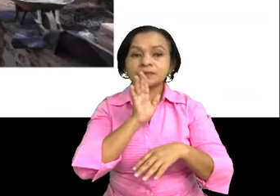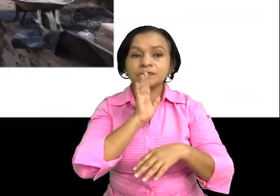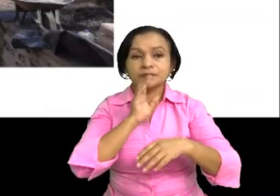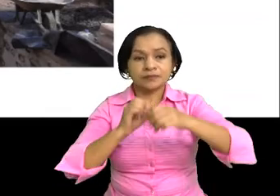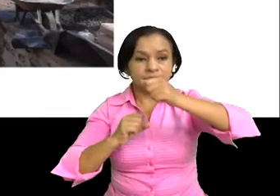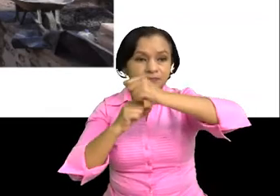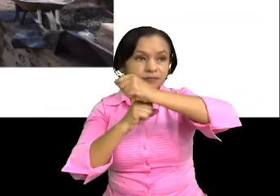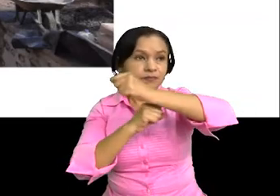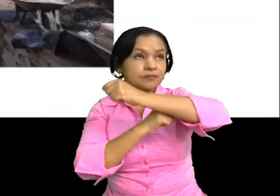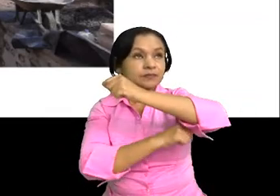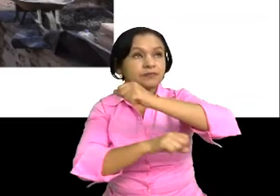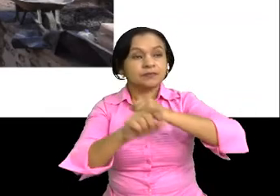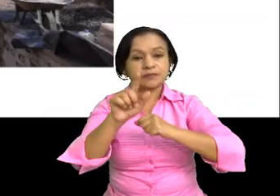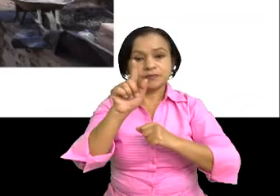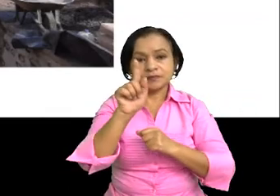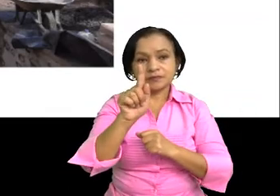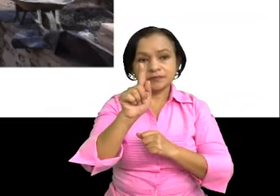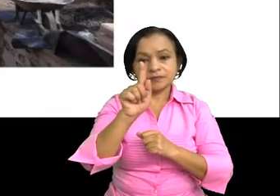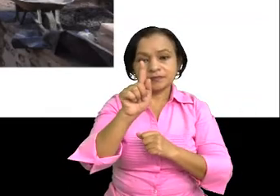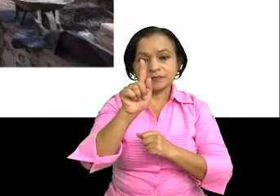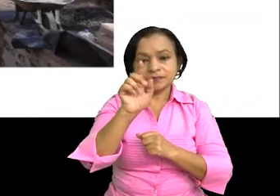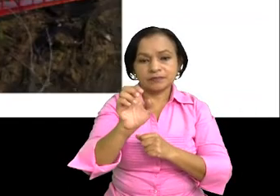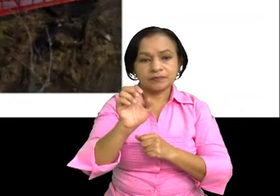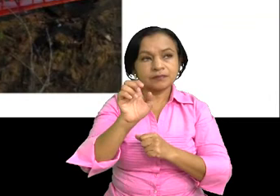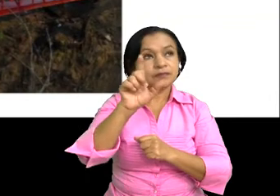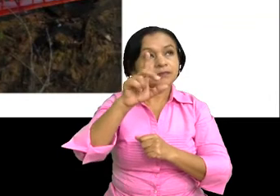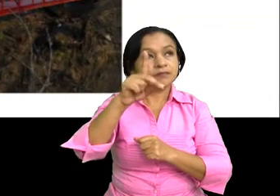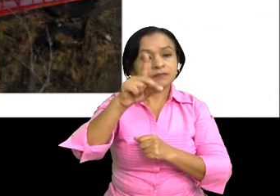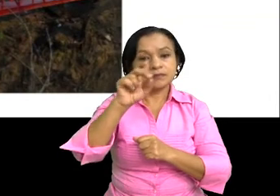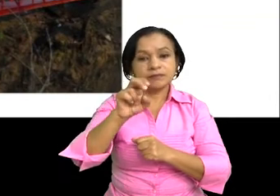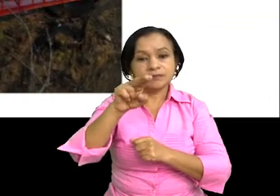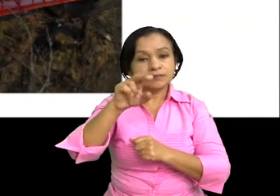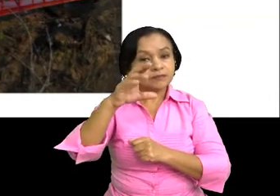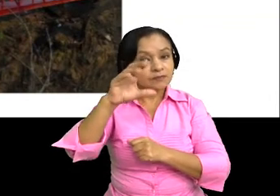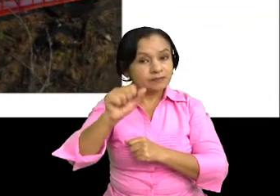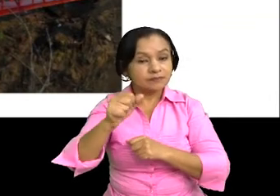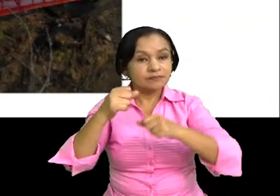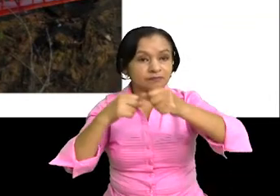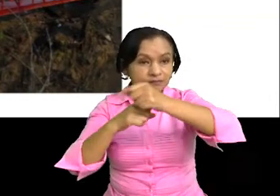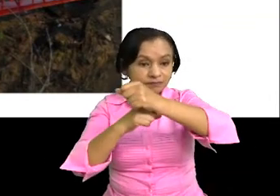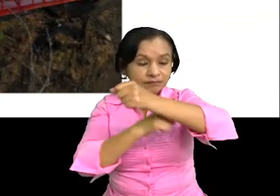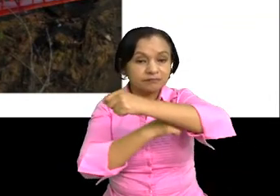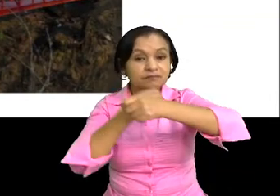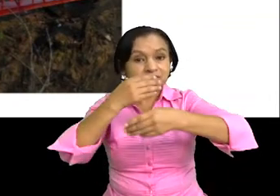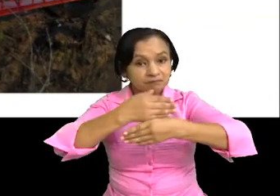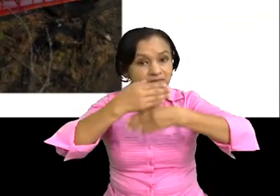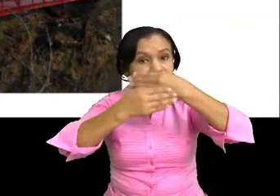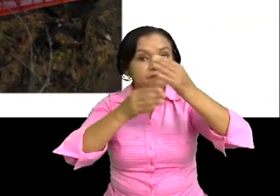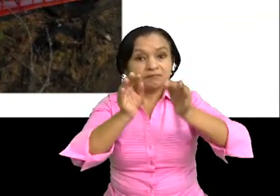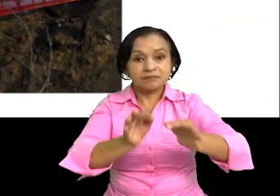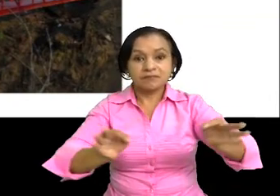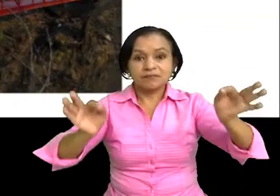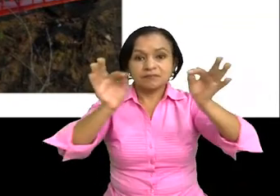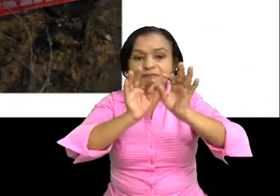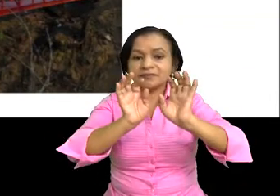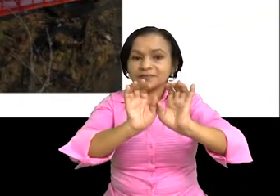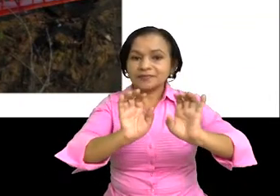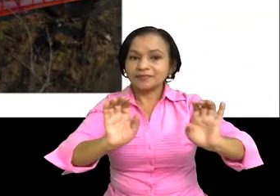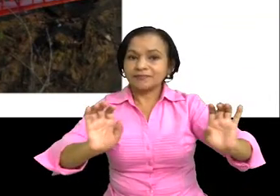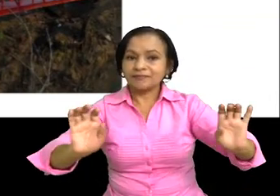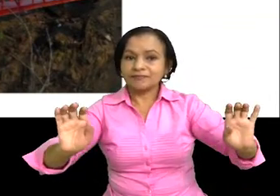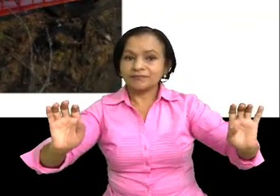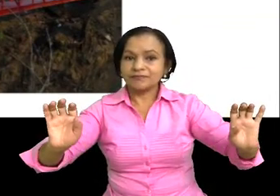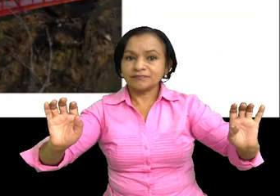puente Telpaneca, que hemos venido haciendo obras muy importantes en el puente Telpaneca. Allí los niños, por ejemplo,